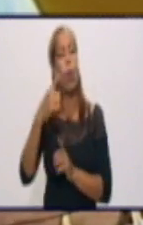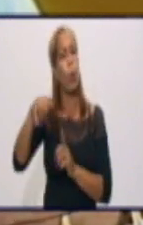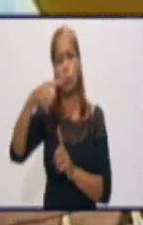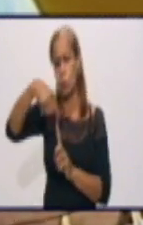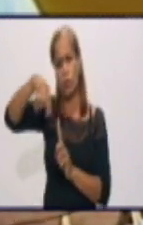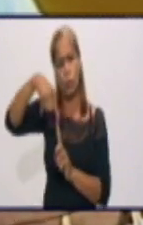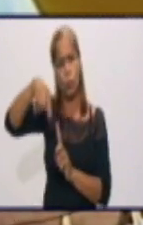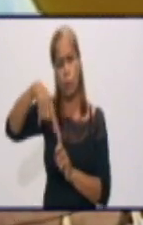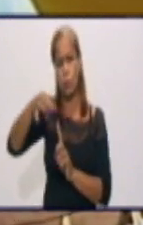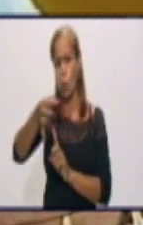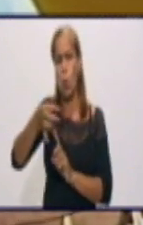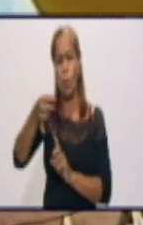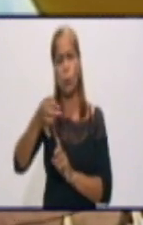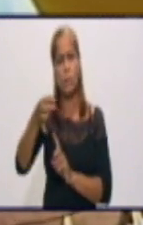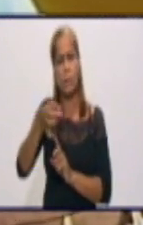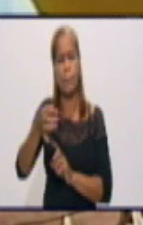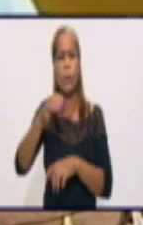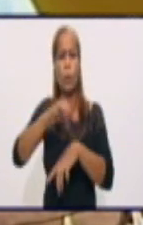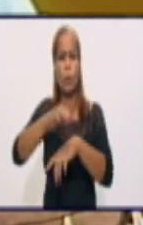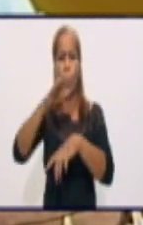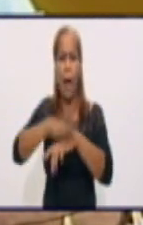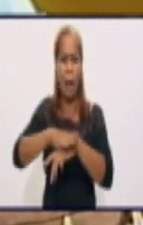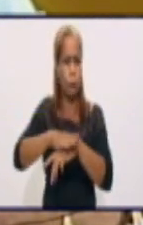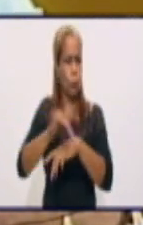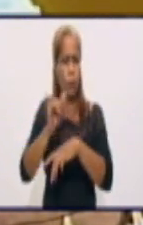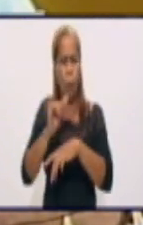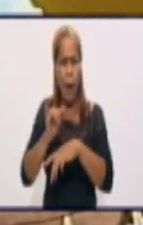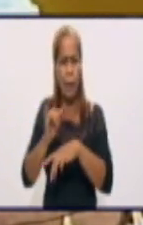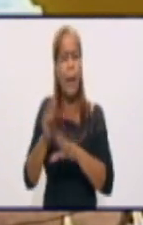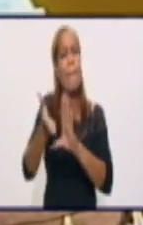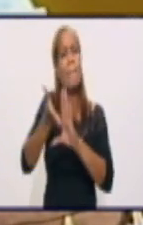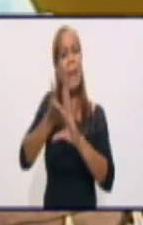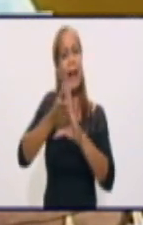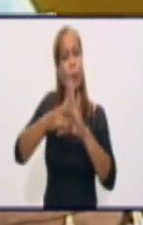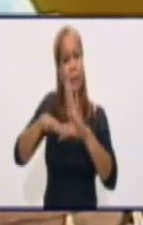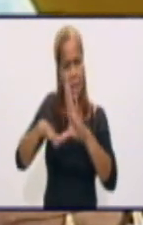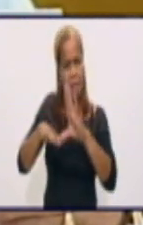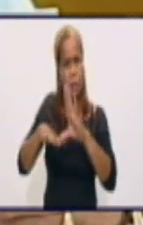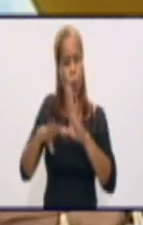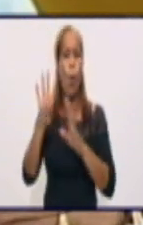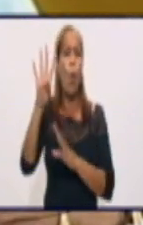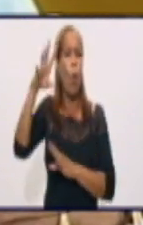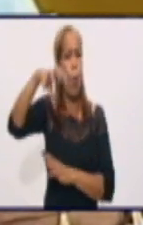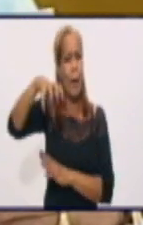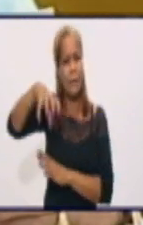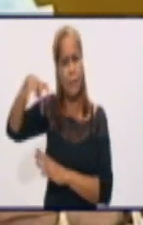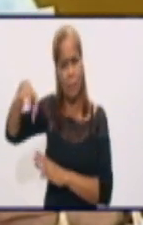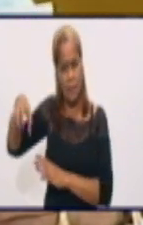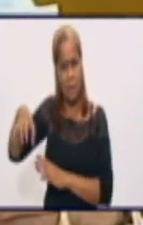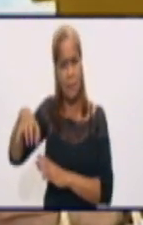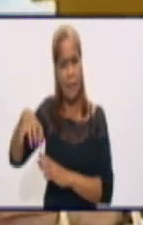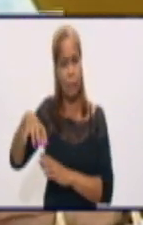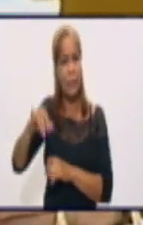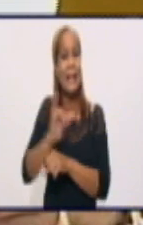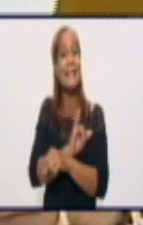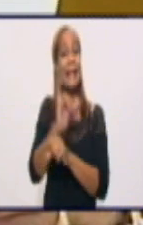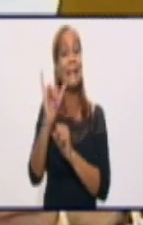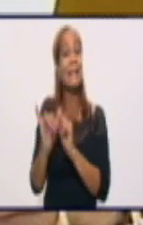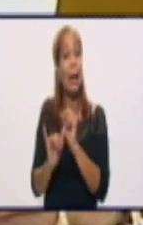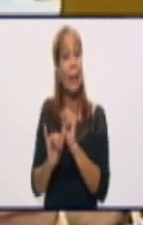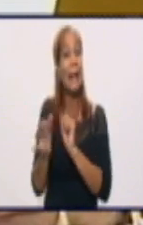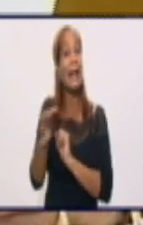parte del río cauto que conllevado el yeso y los consumidores de bayamo de wsi milla manuel pedregá y el chungo santa isabel es manzanillo